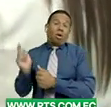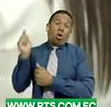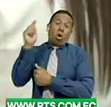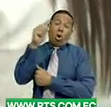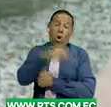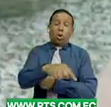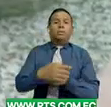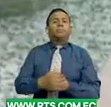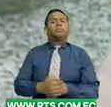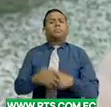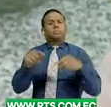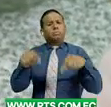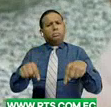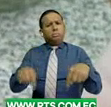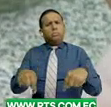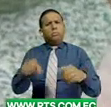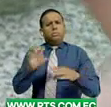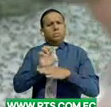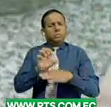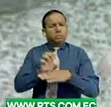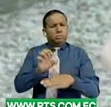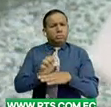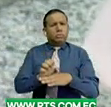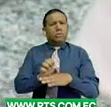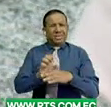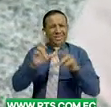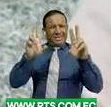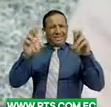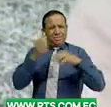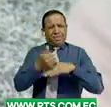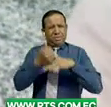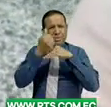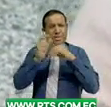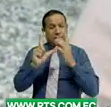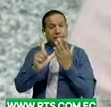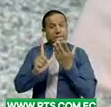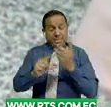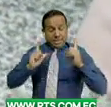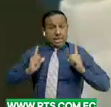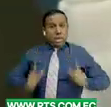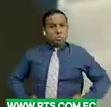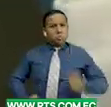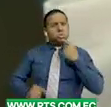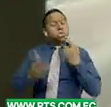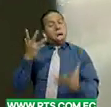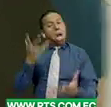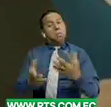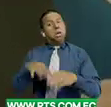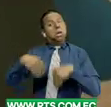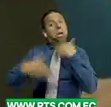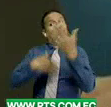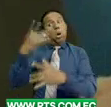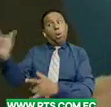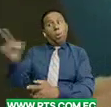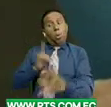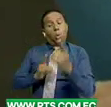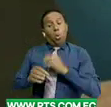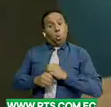autoridades de salud nacionales ratificaron que Ecuador estaría preparado para una eventual llegada del COVID-19. Afirmaron que se siguen